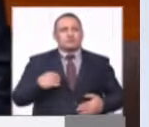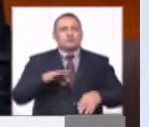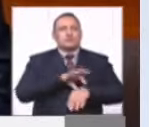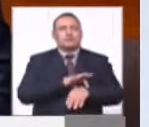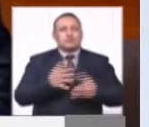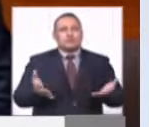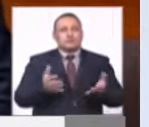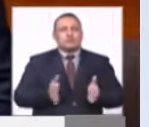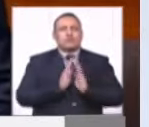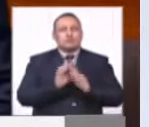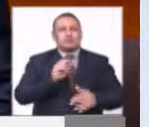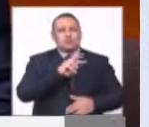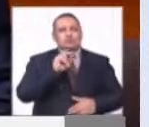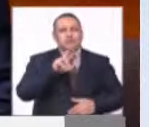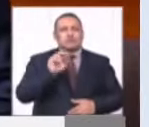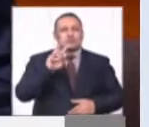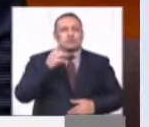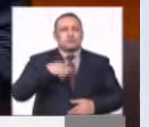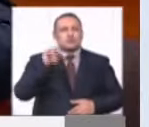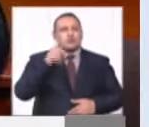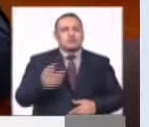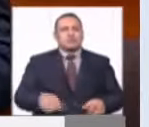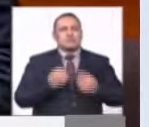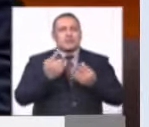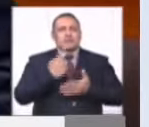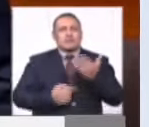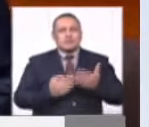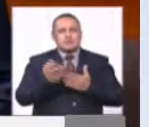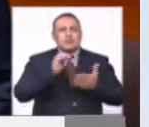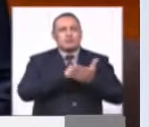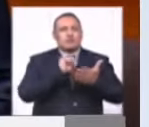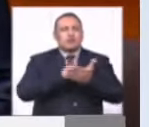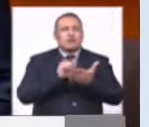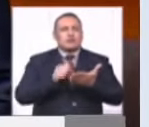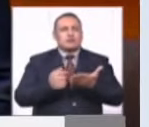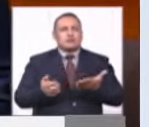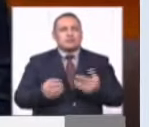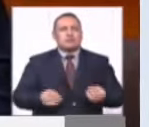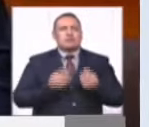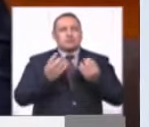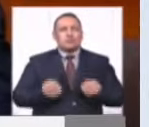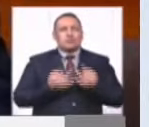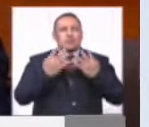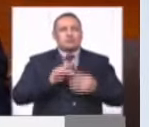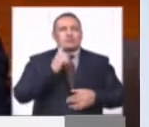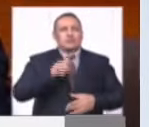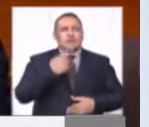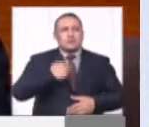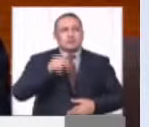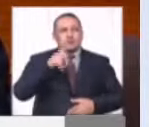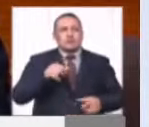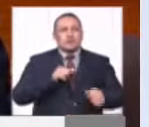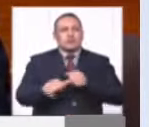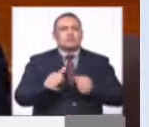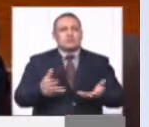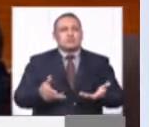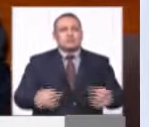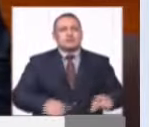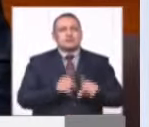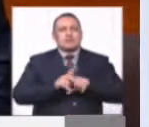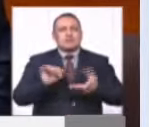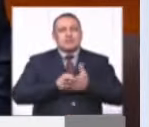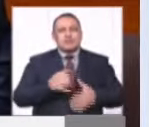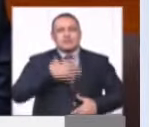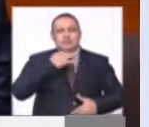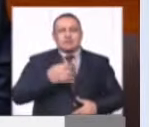Salud, 232 millones para que vayan a tocar la puerta. ¿Cuántos miles de millones va a contratar? De verdad